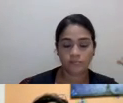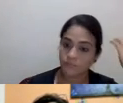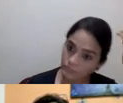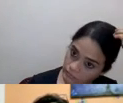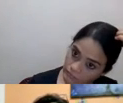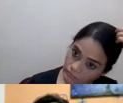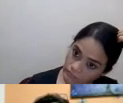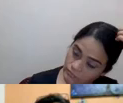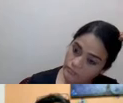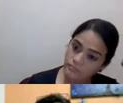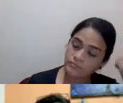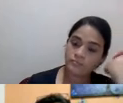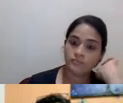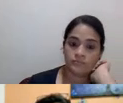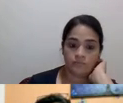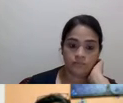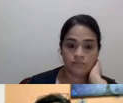o falso.